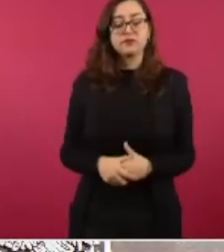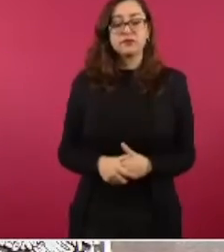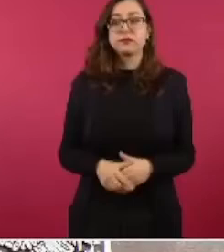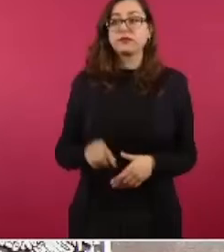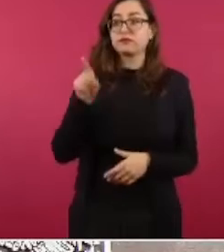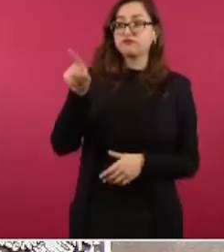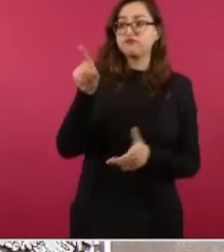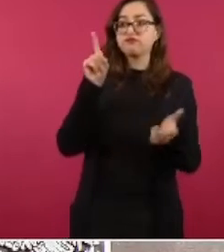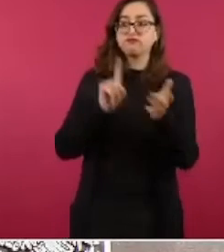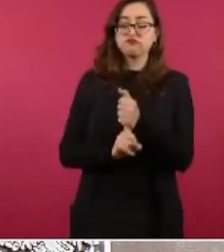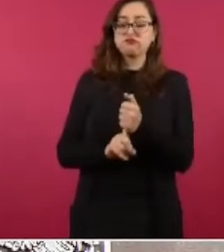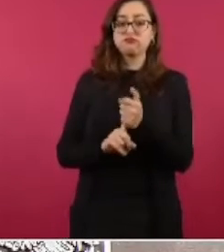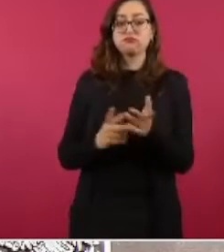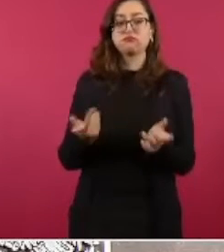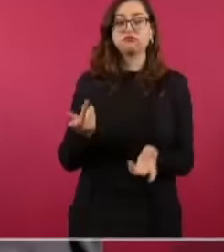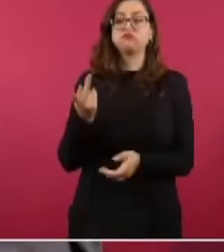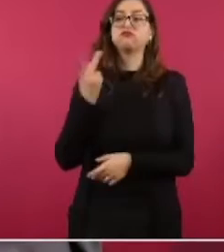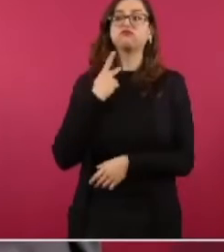democrático,